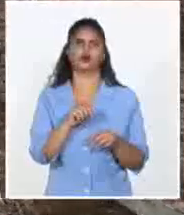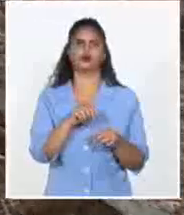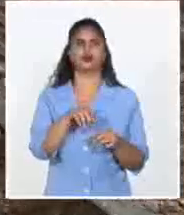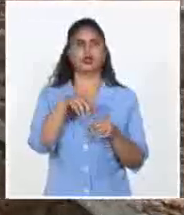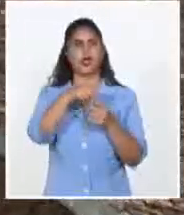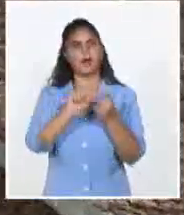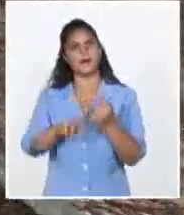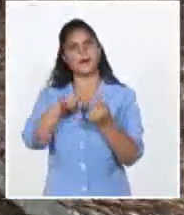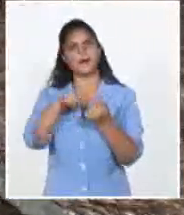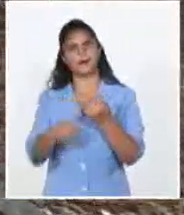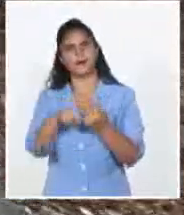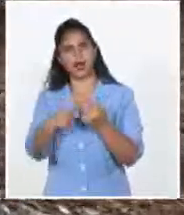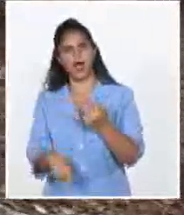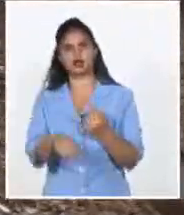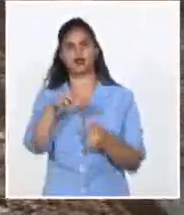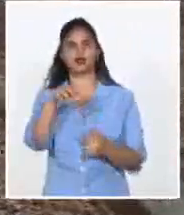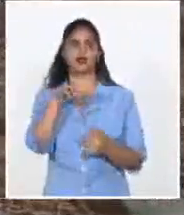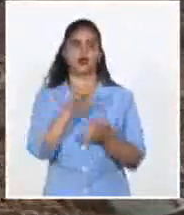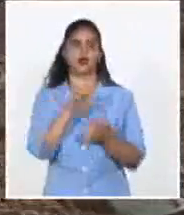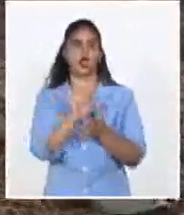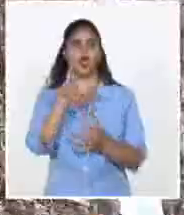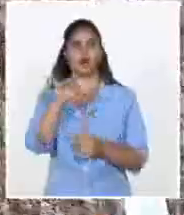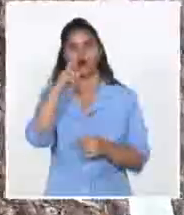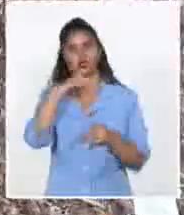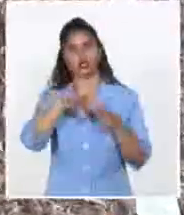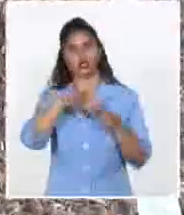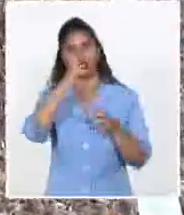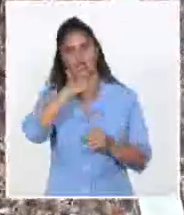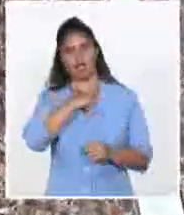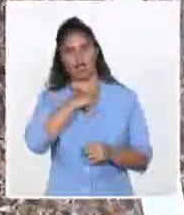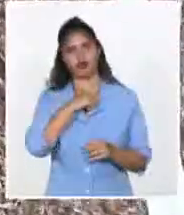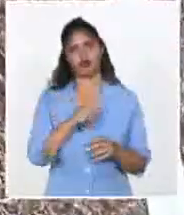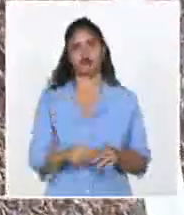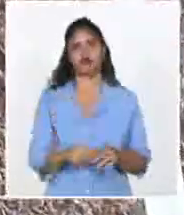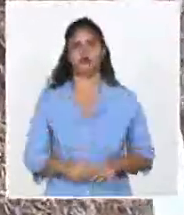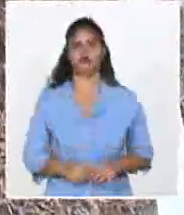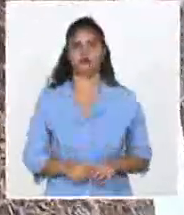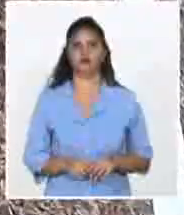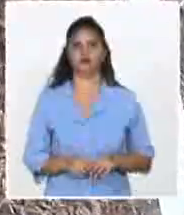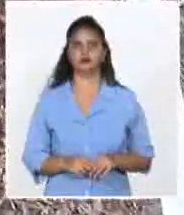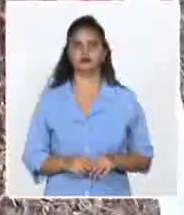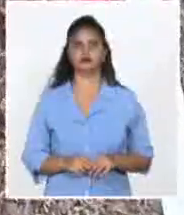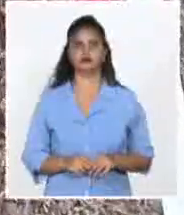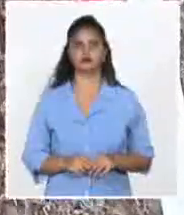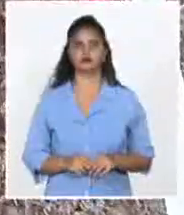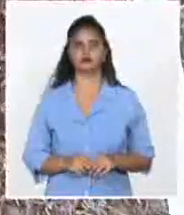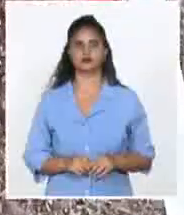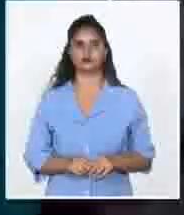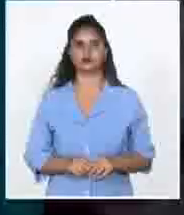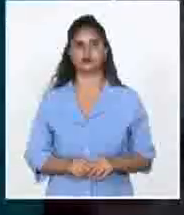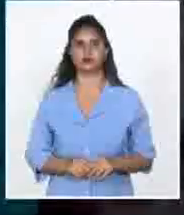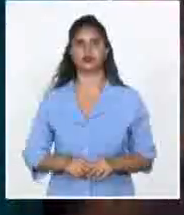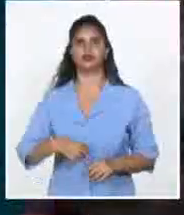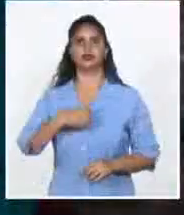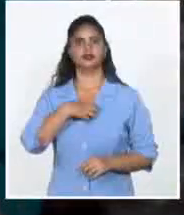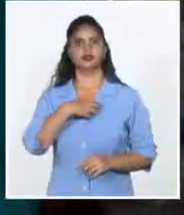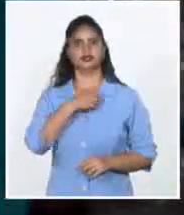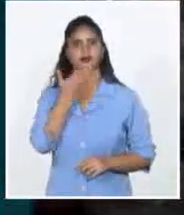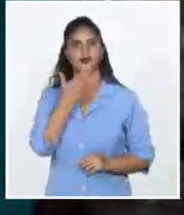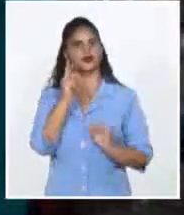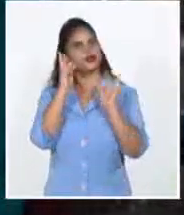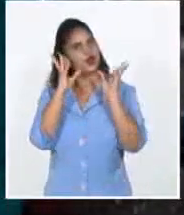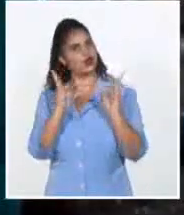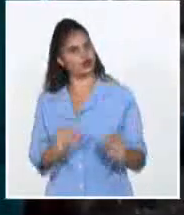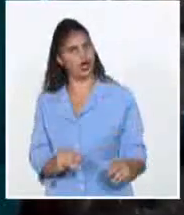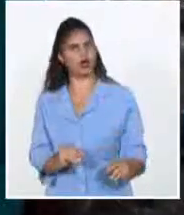la moringa, la caña, se le muele con el pienso, para que le den proteínas también. Hemos tenido muy buenos resultados con sus altas y